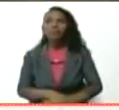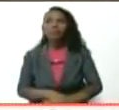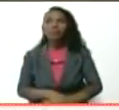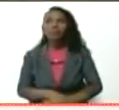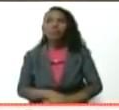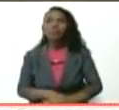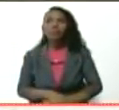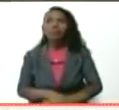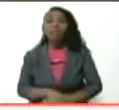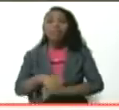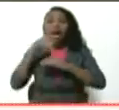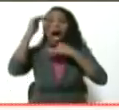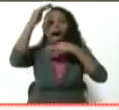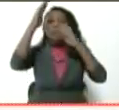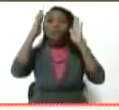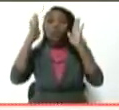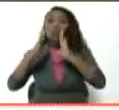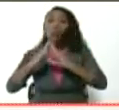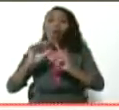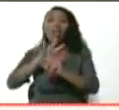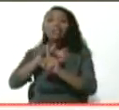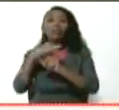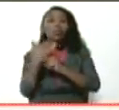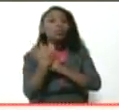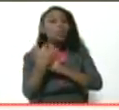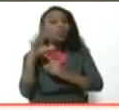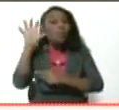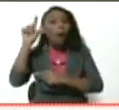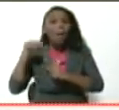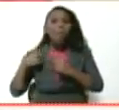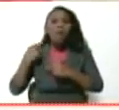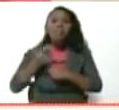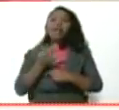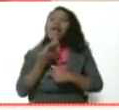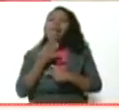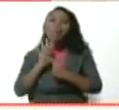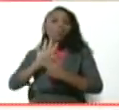Y atendemos toda la situación del país. Mañana, por ejemplo,